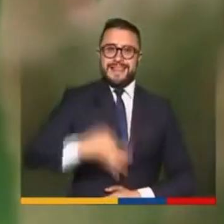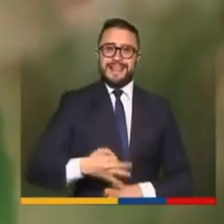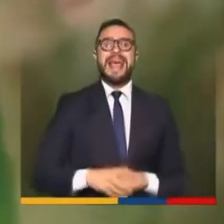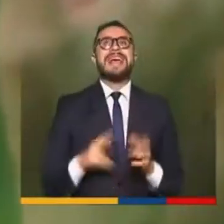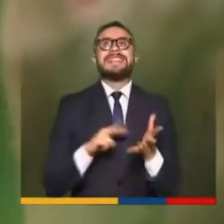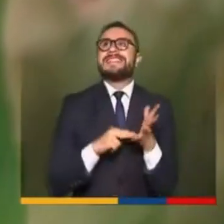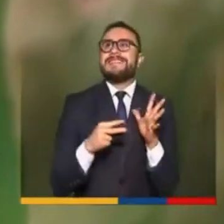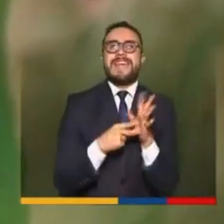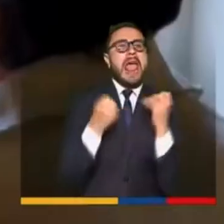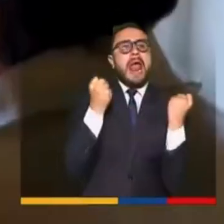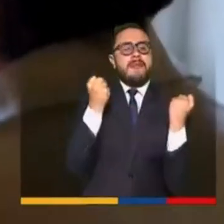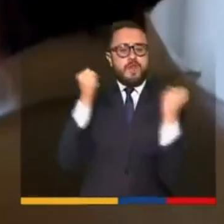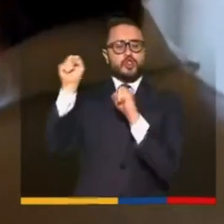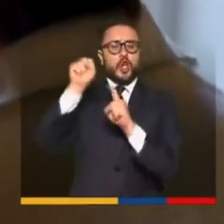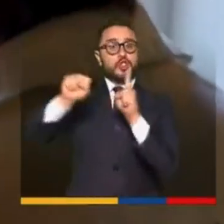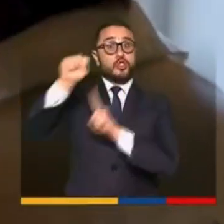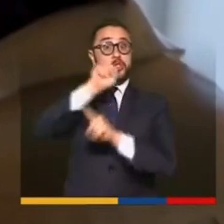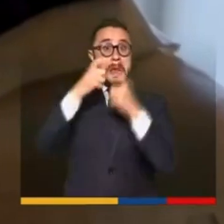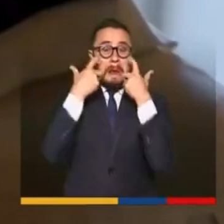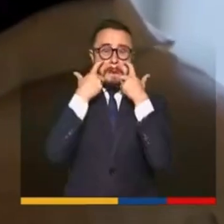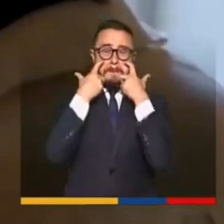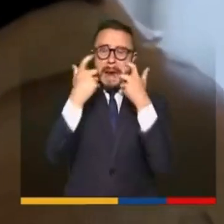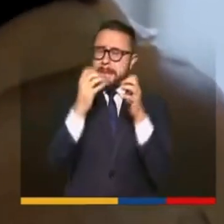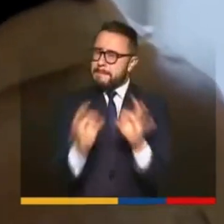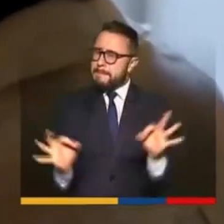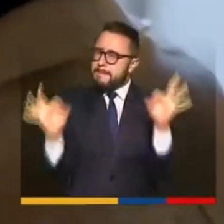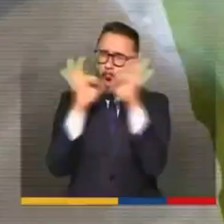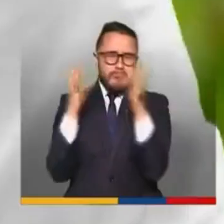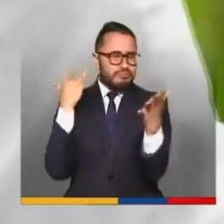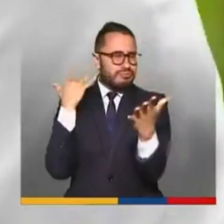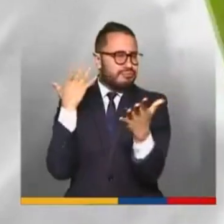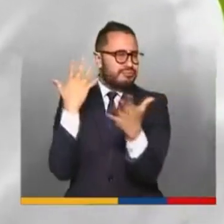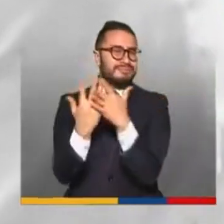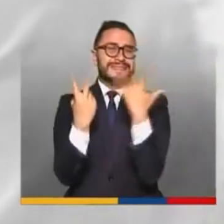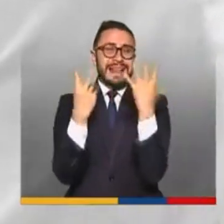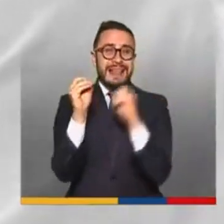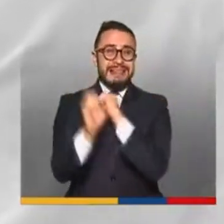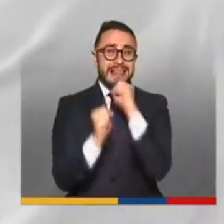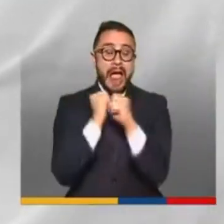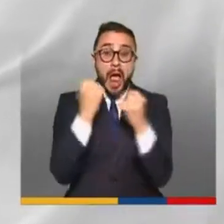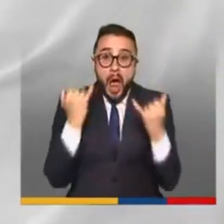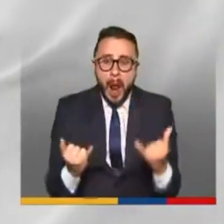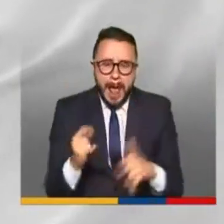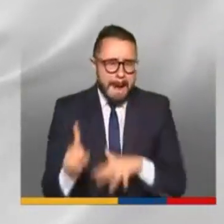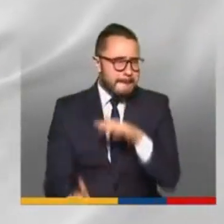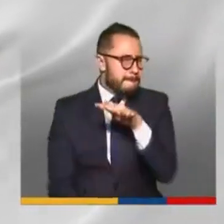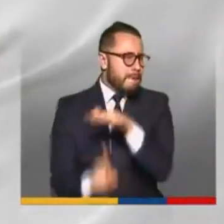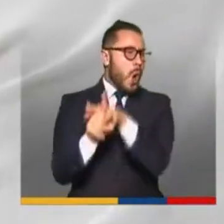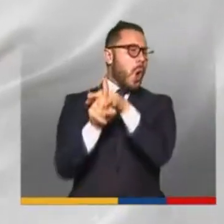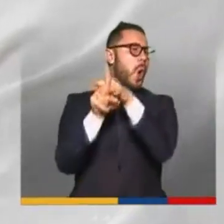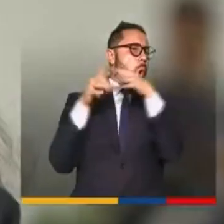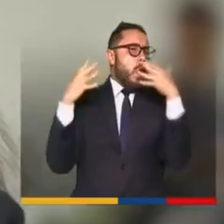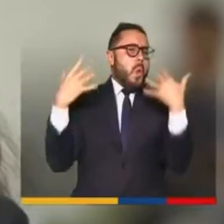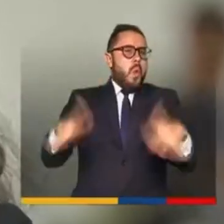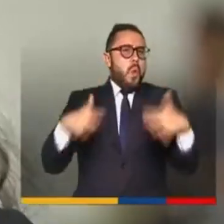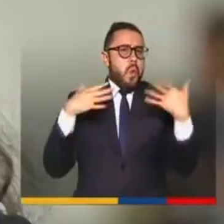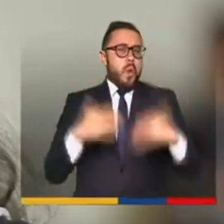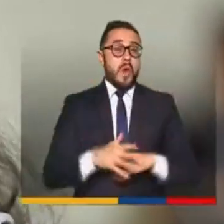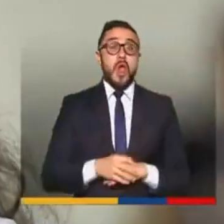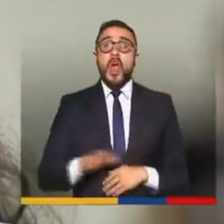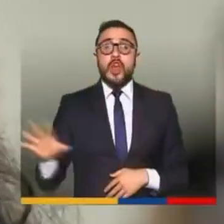hecha por lo menos en los últimos 70 años en la historia de Colombia. Todas las mujeres de